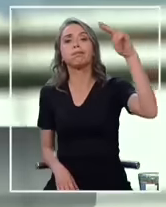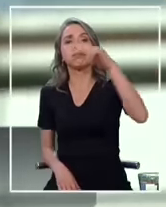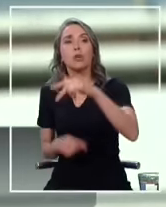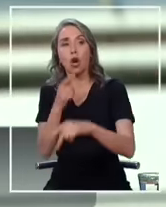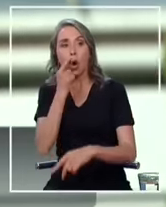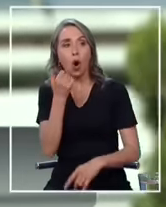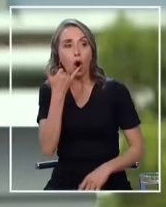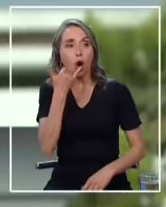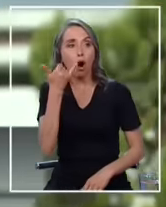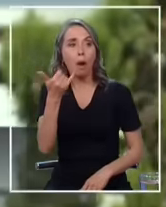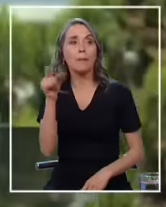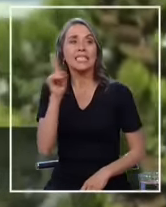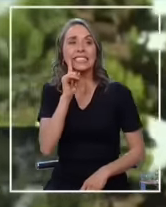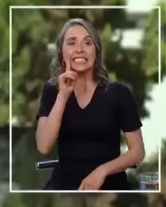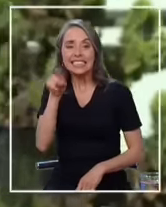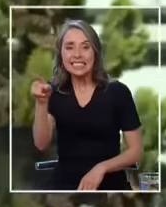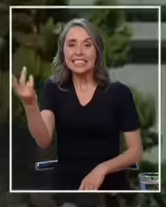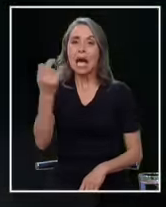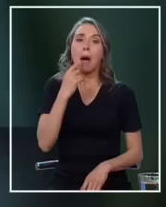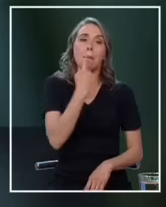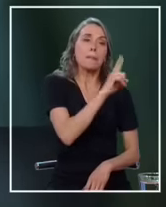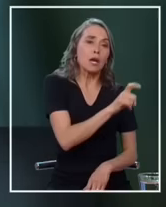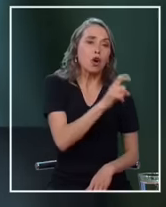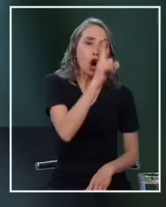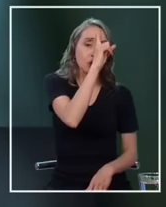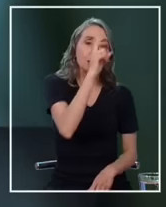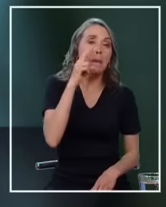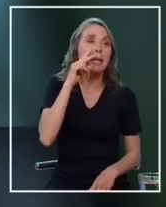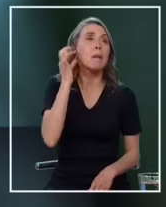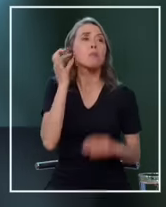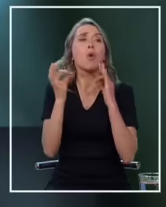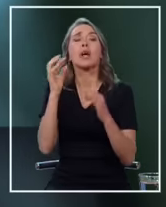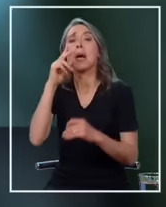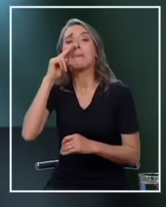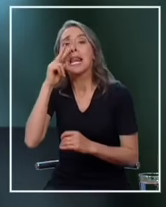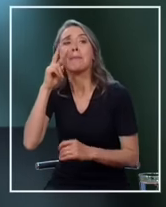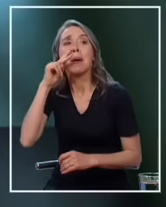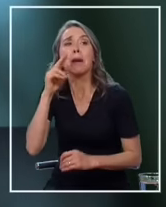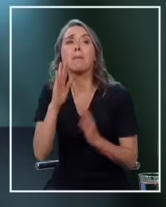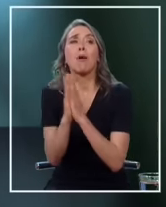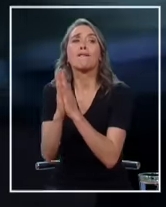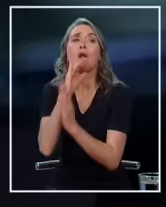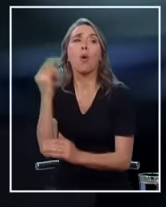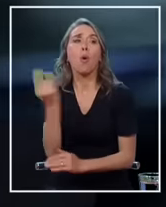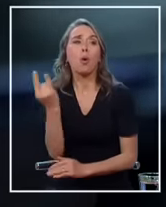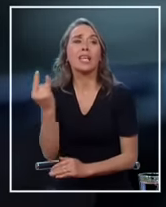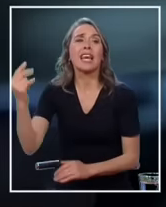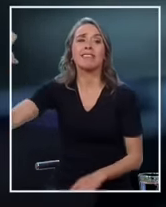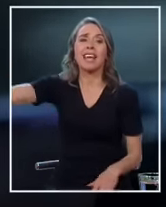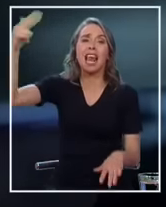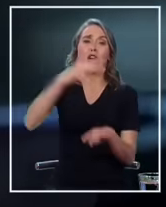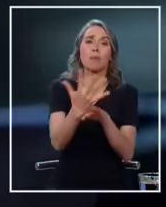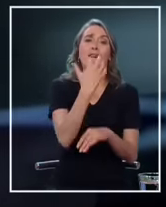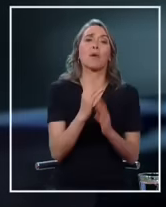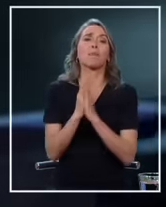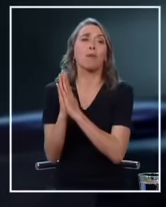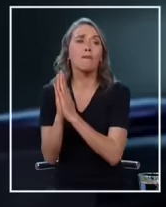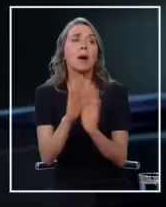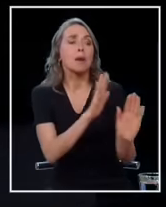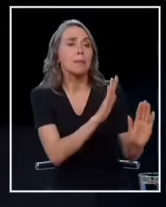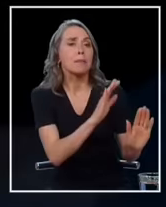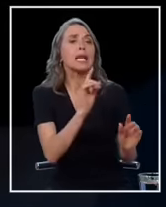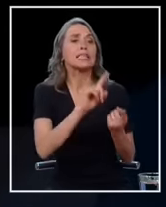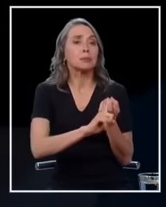Ya, él está, me dijiste, en el hospital de Melipilla. Melipilla, por favor, necesito que el helicóptero me lo vengan a buscar. Ya, te digo,